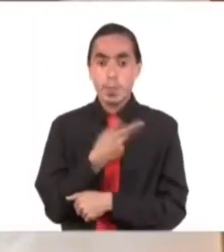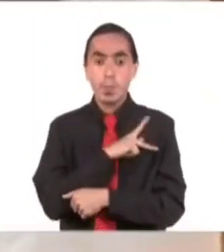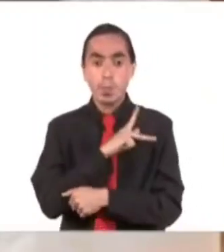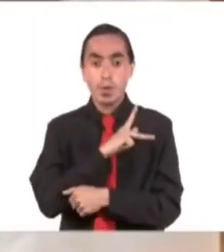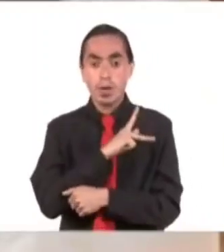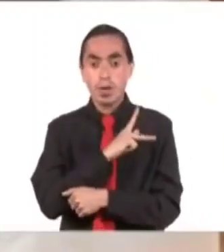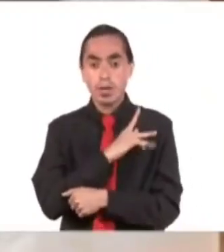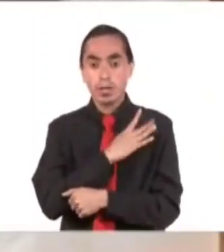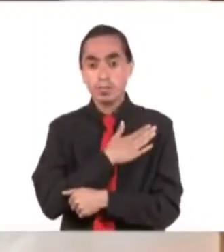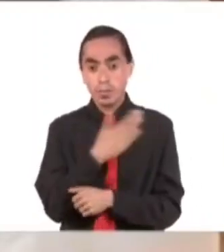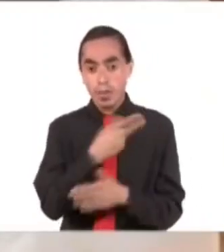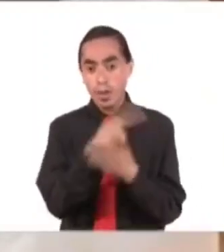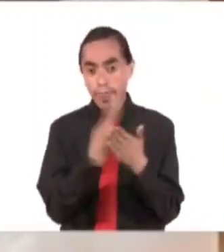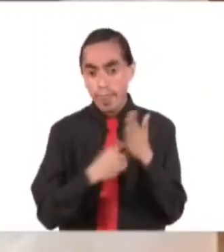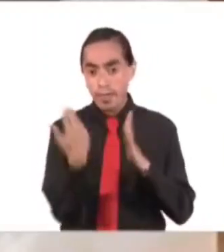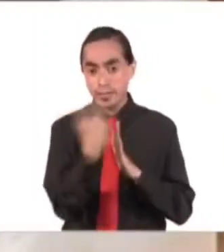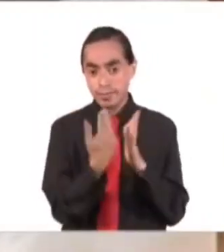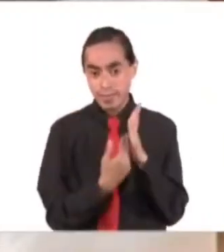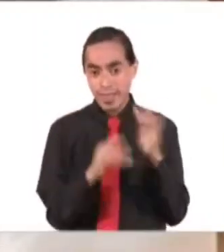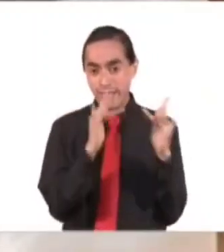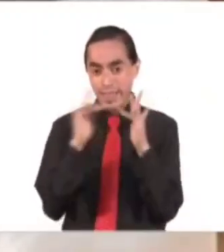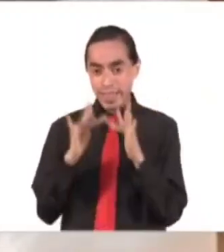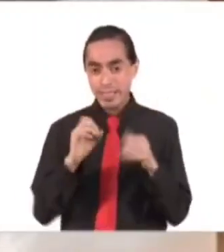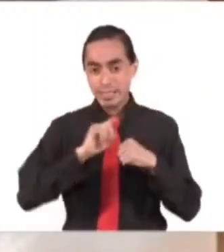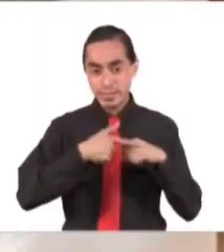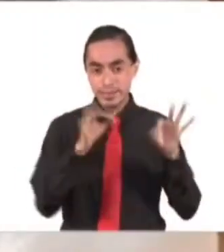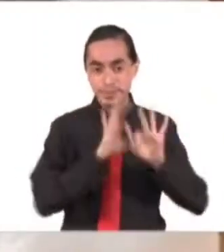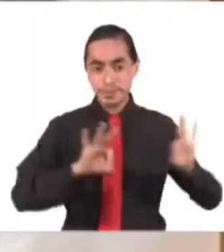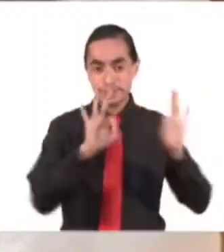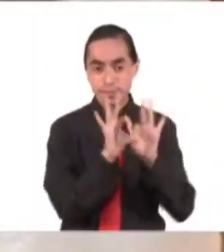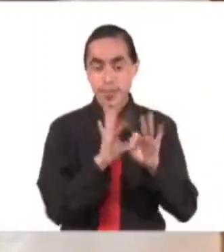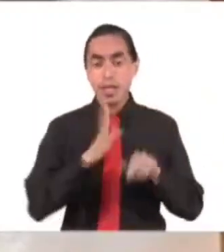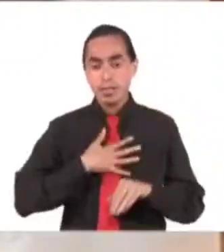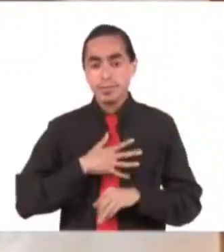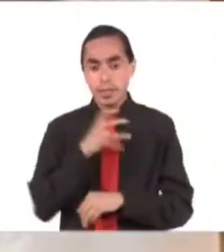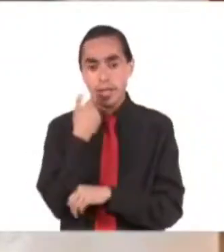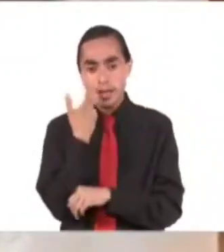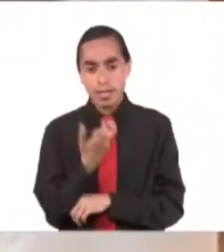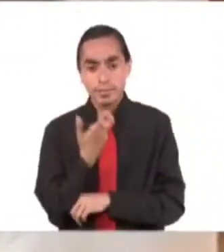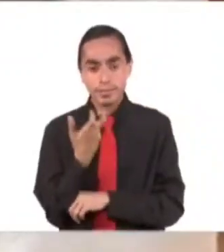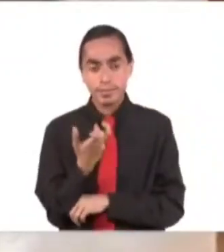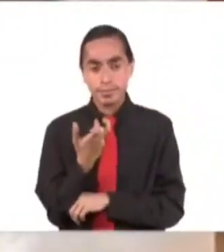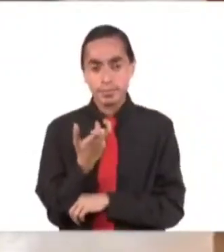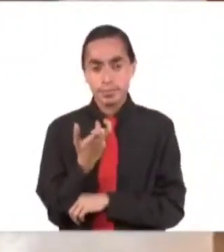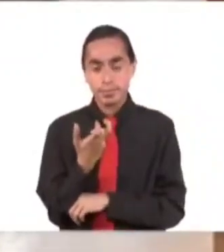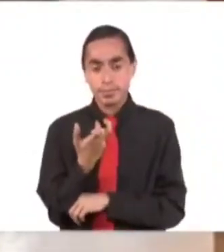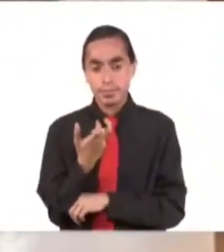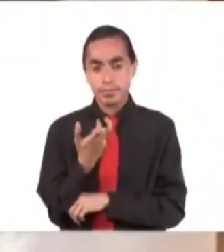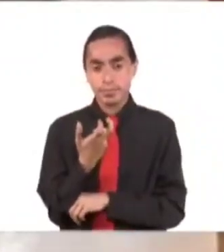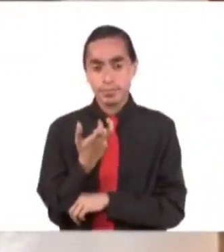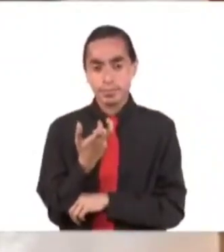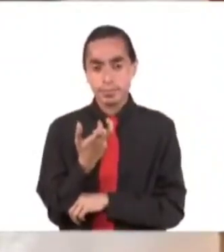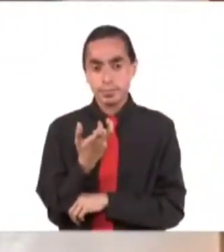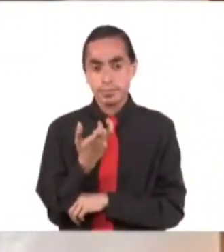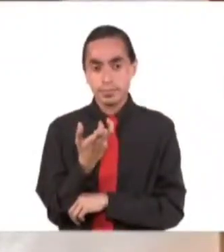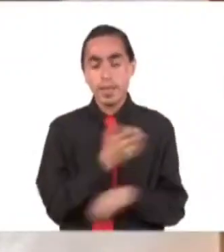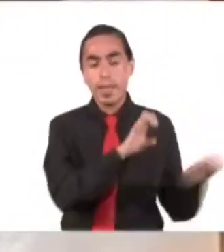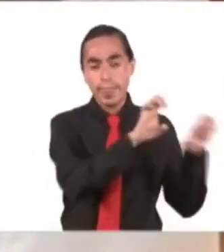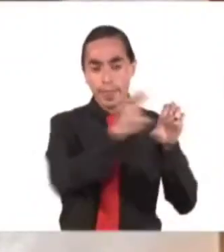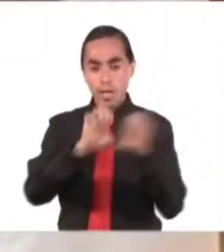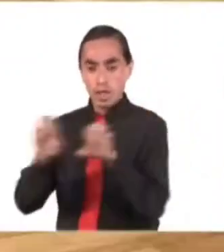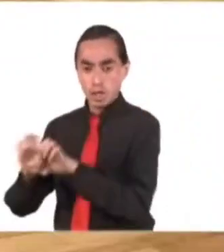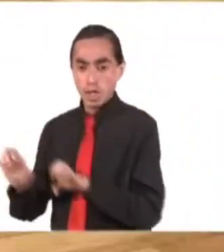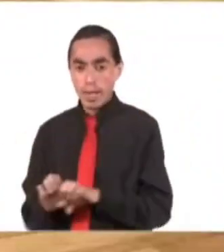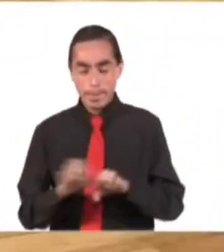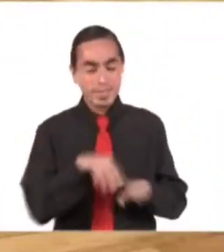modelo de trabajo de esta red es fundamental. Y sí queremos, que por eso hemos hablado todos en los equipos que hemos formado